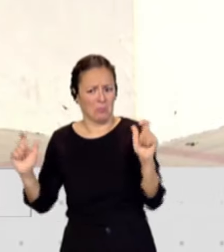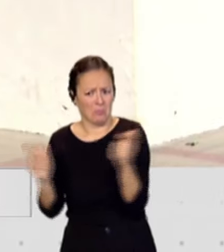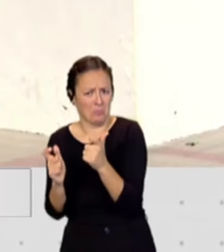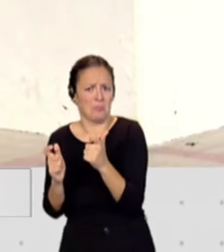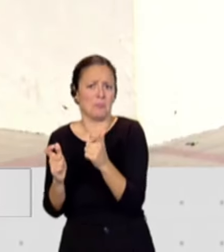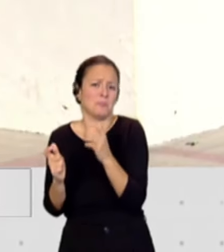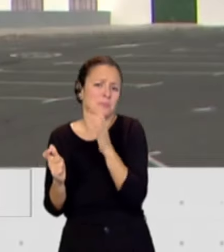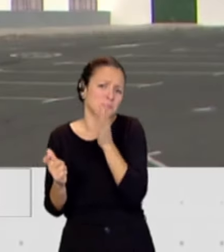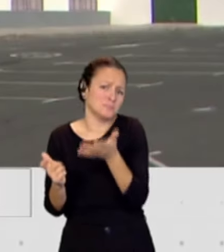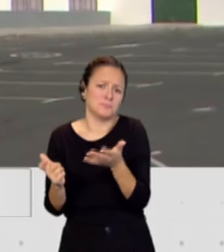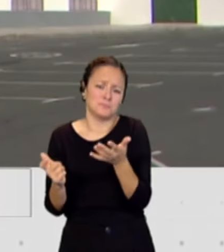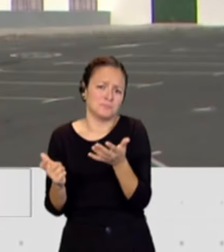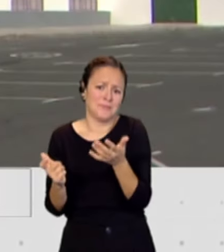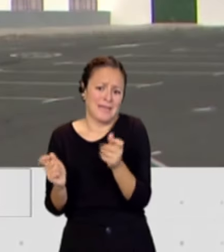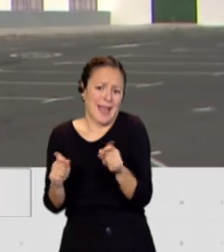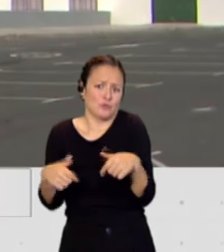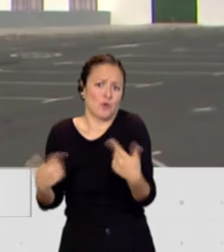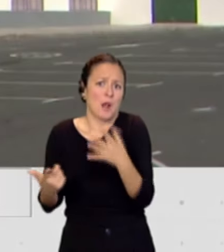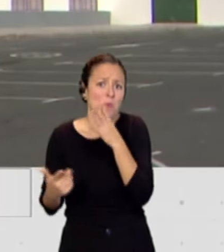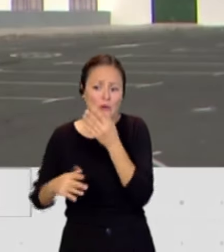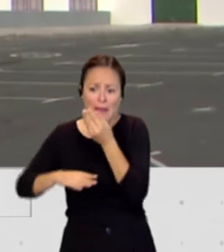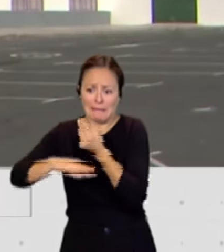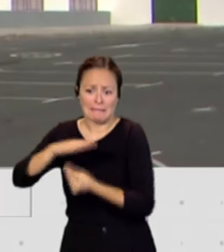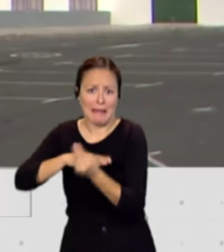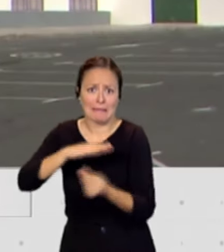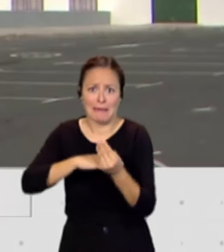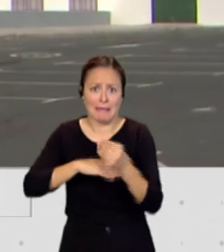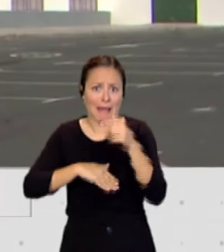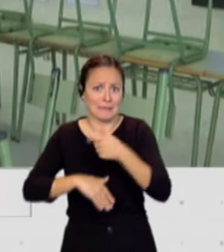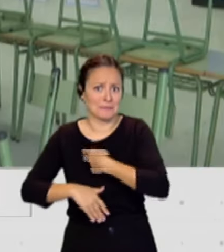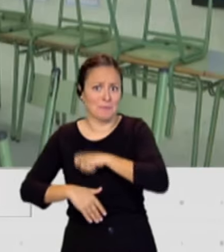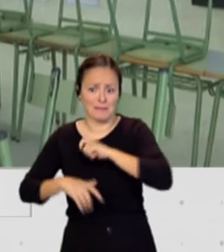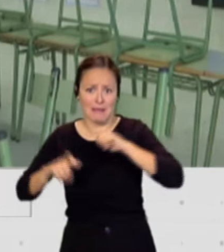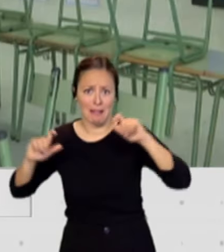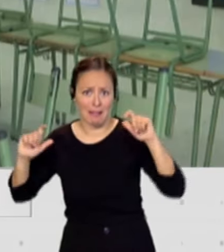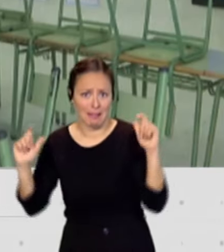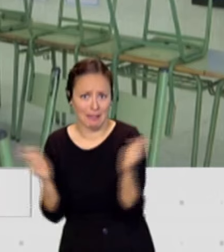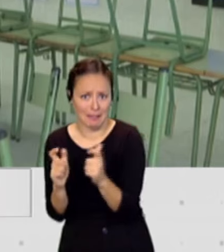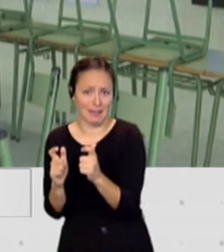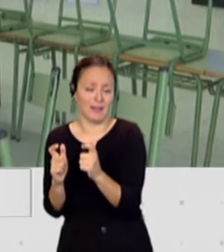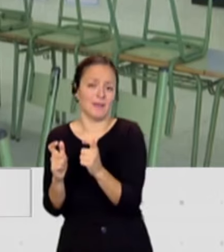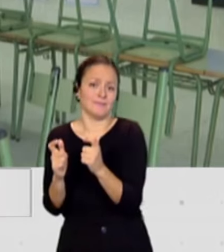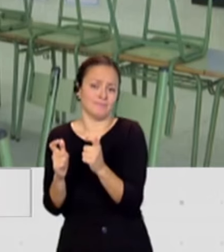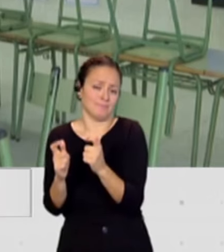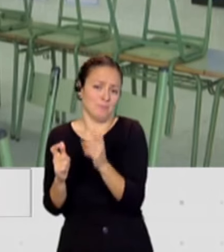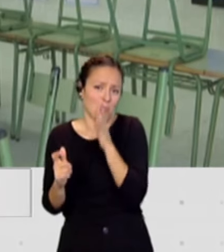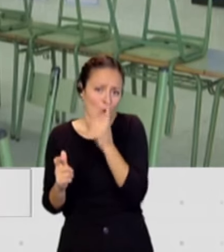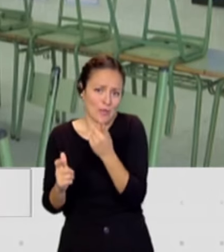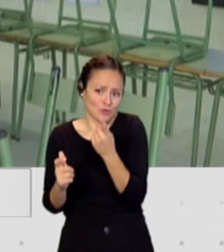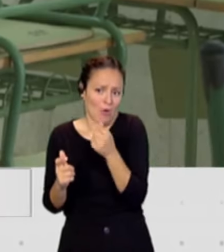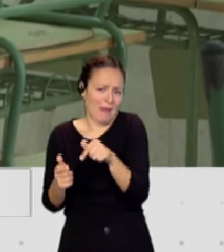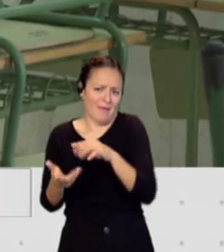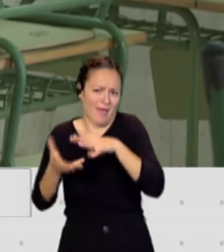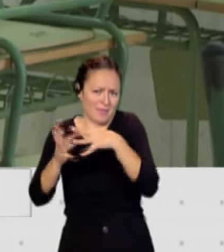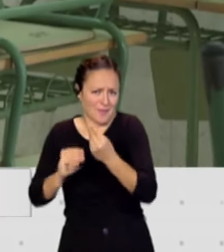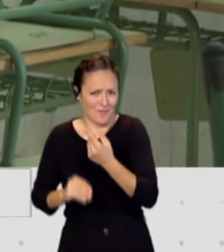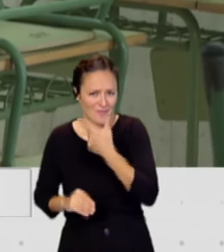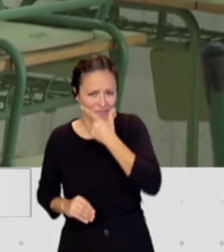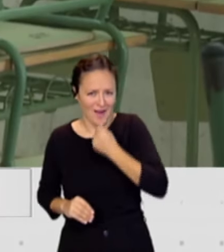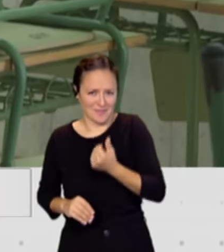eh eh poca natalidad que se está eh produciendo el descenso de la de la natalidad Entonces nosotros para